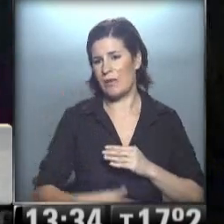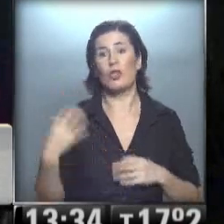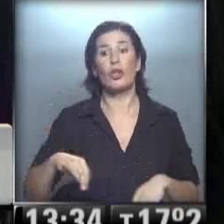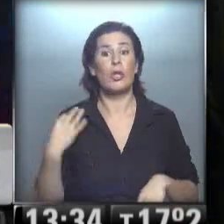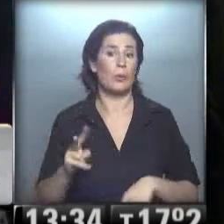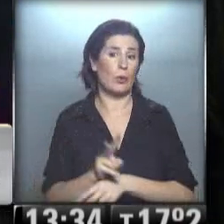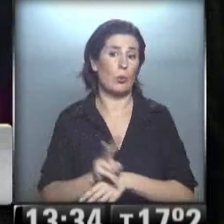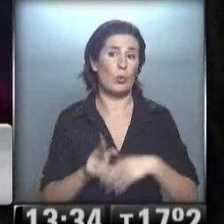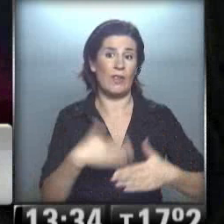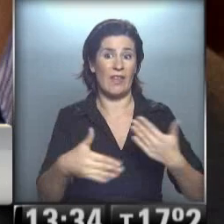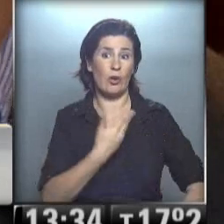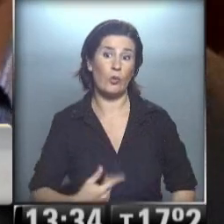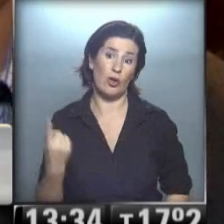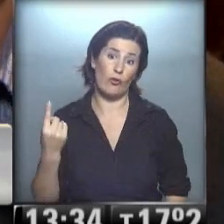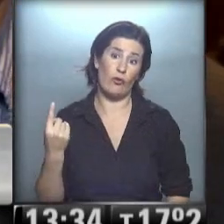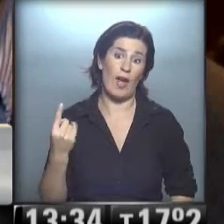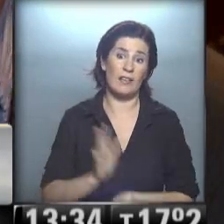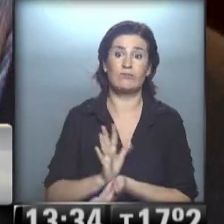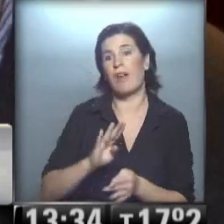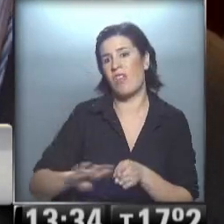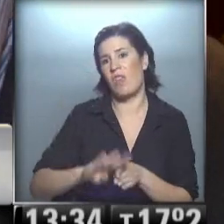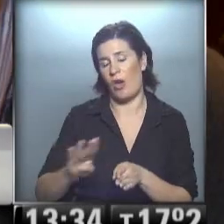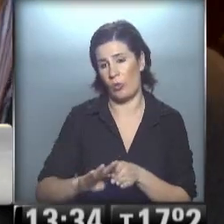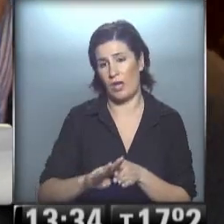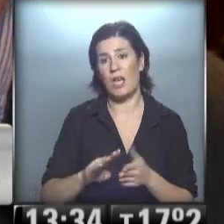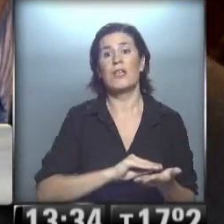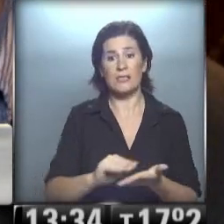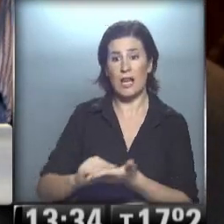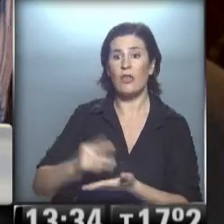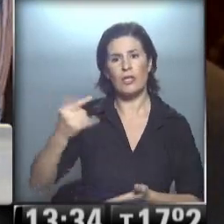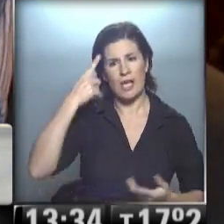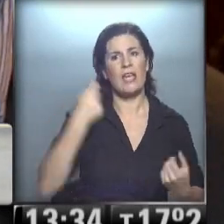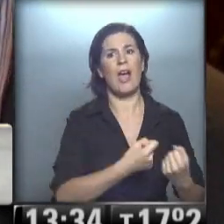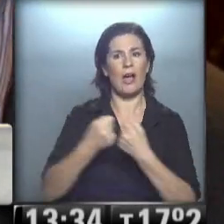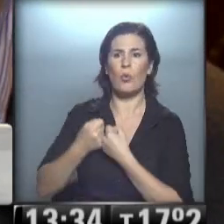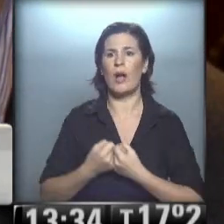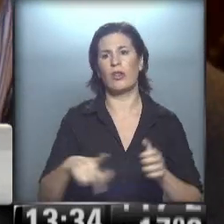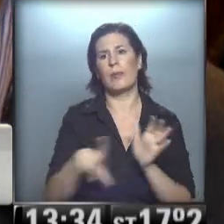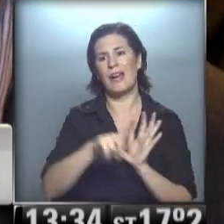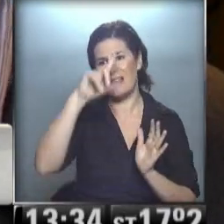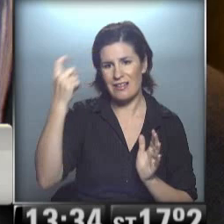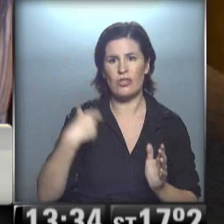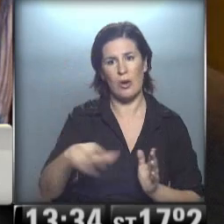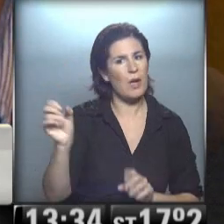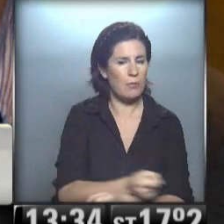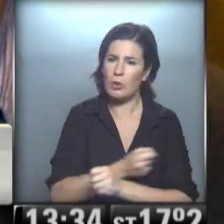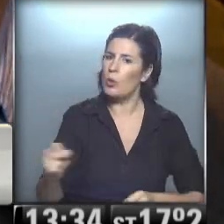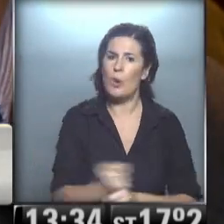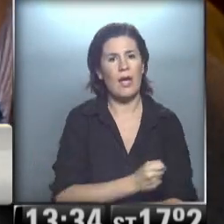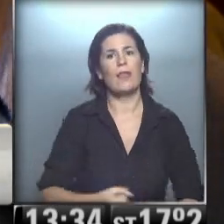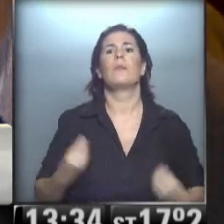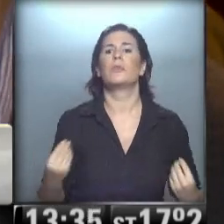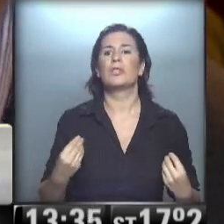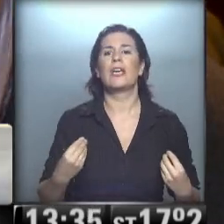protección. Hay un consenso de todos los legisladores, lo va a ver, de que esta ley se haga realidad. Primero,